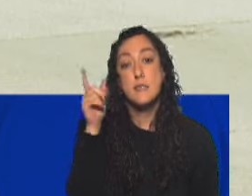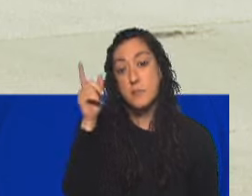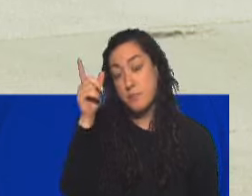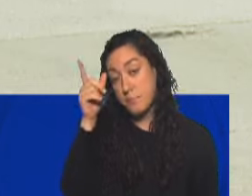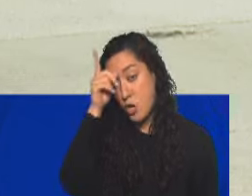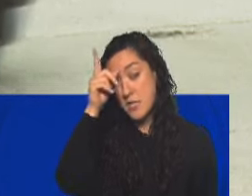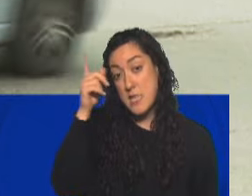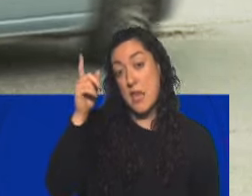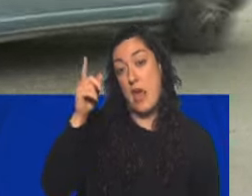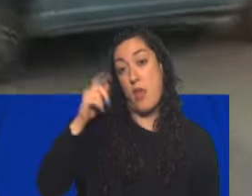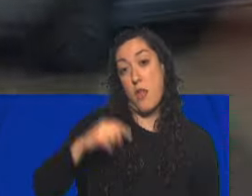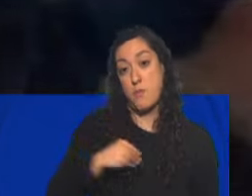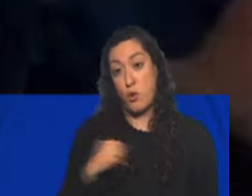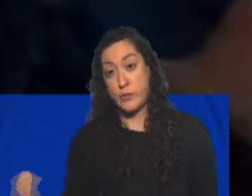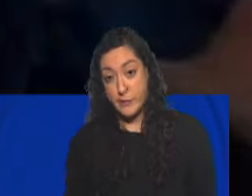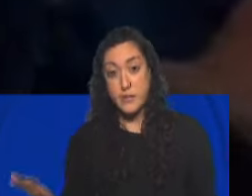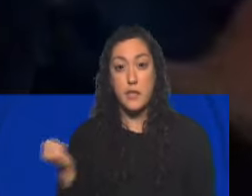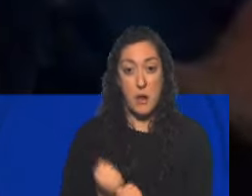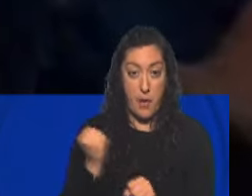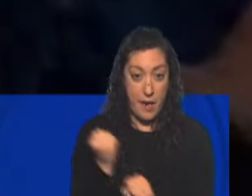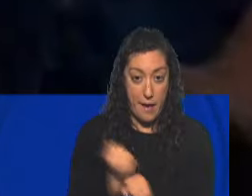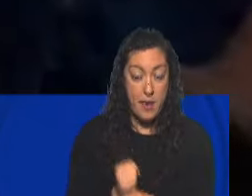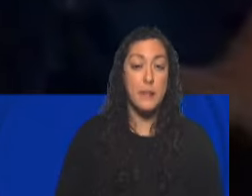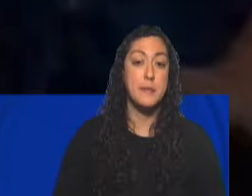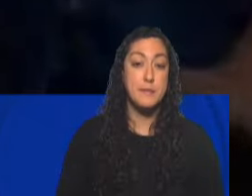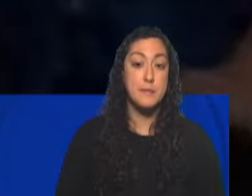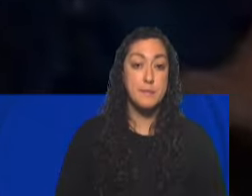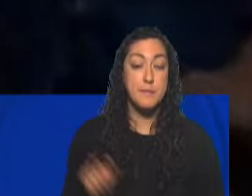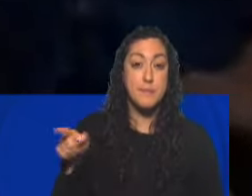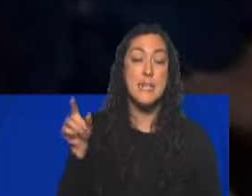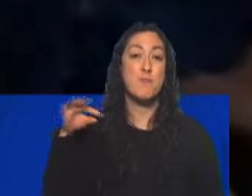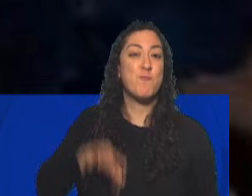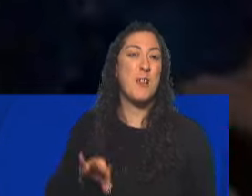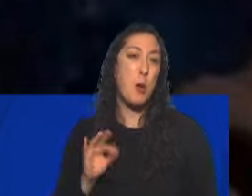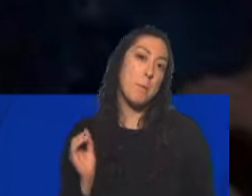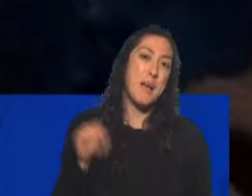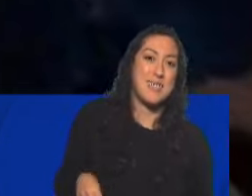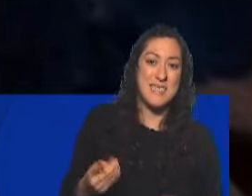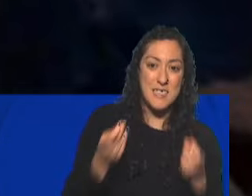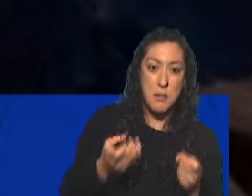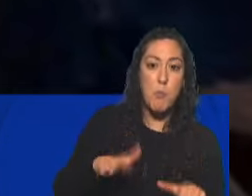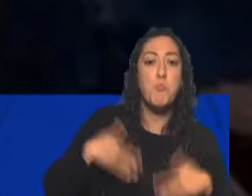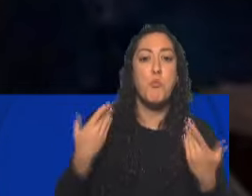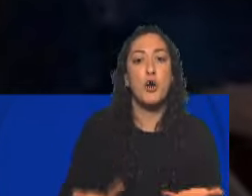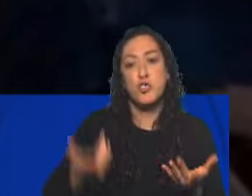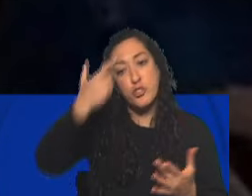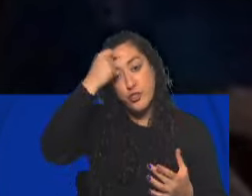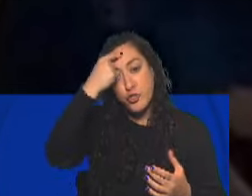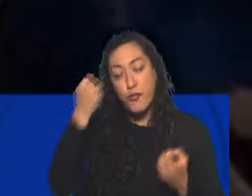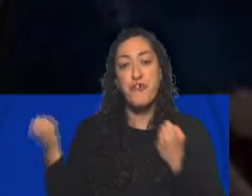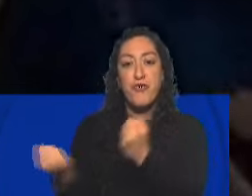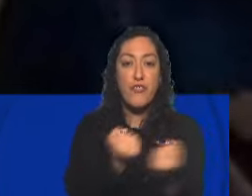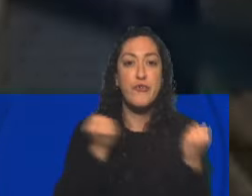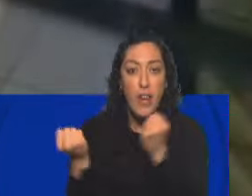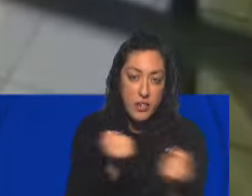de la policía bonaerense. Para complementar sus ingresos, trabajaba como chofer en una aplicación